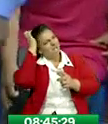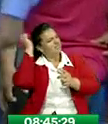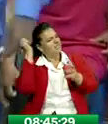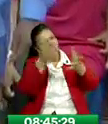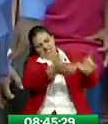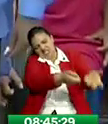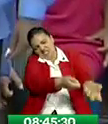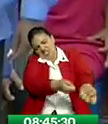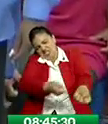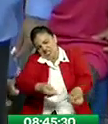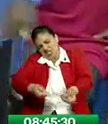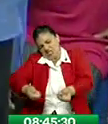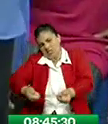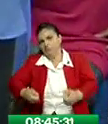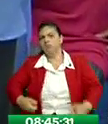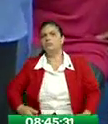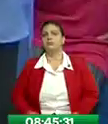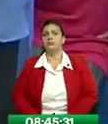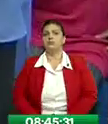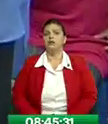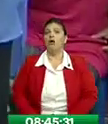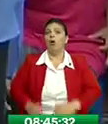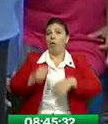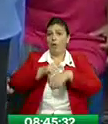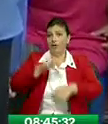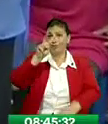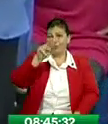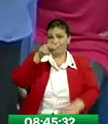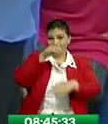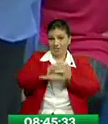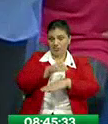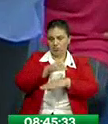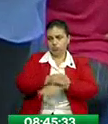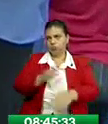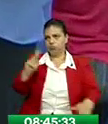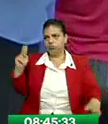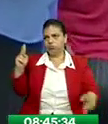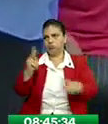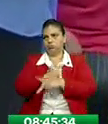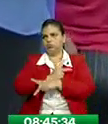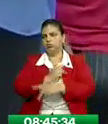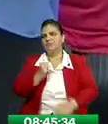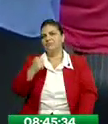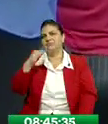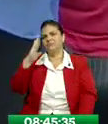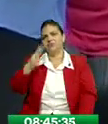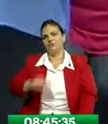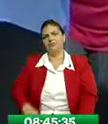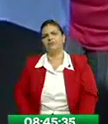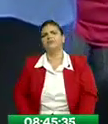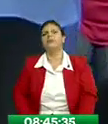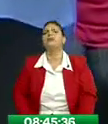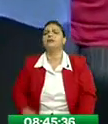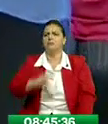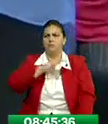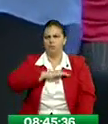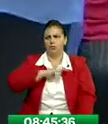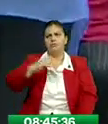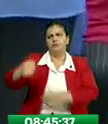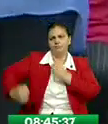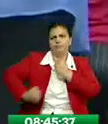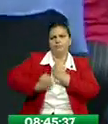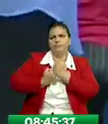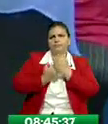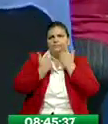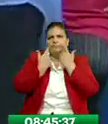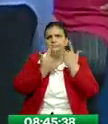que aquí estamos bien parados y reforzados con la policía y todo nuestro sector, estamos... aquí fuerte, y no se van a